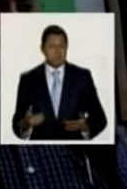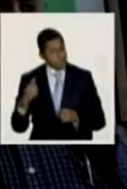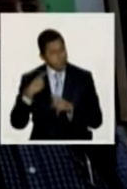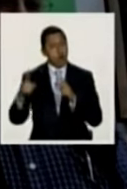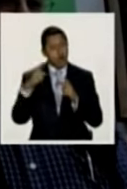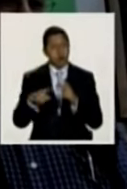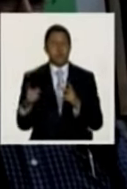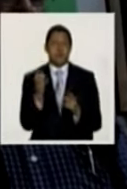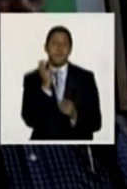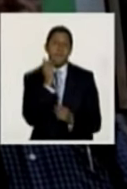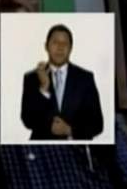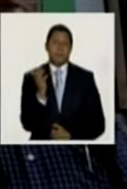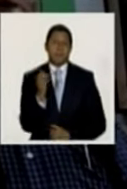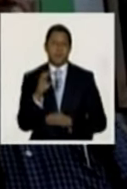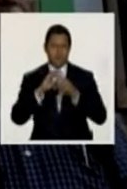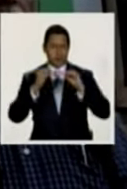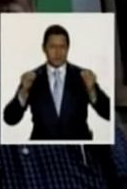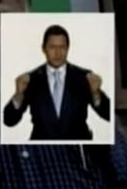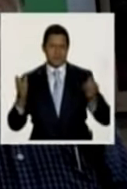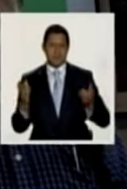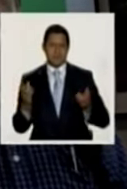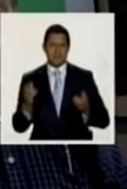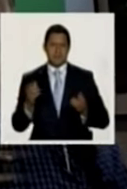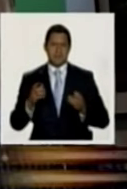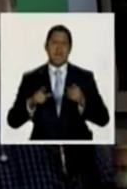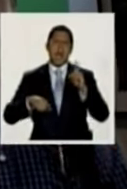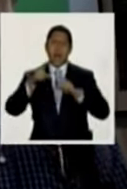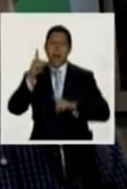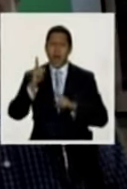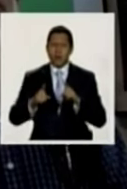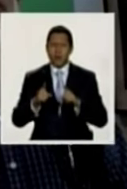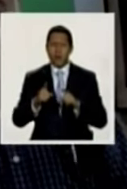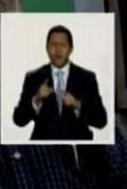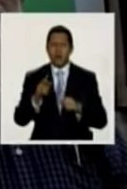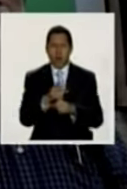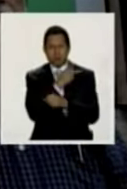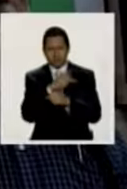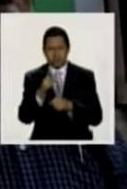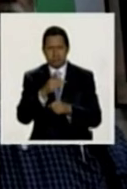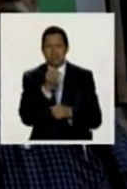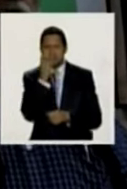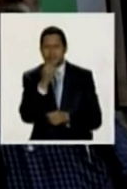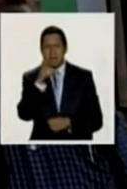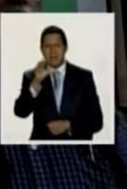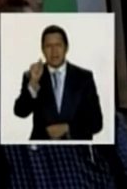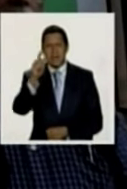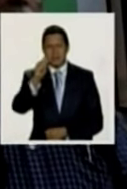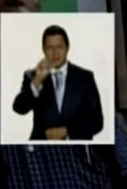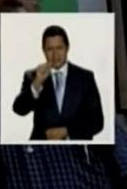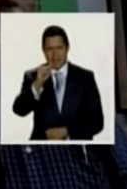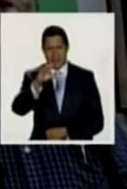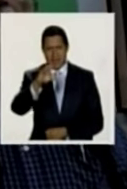hay otras cosas como, por ejemplo, algunas coplas que él cita en Cantaclaro, ¿no?